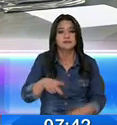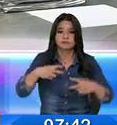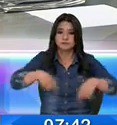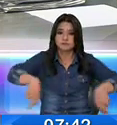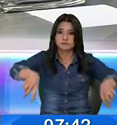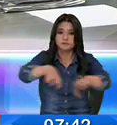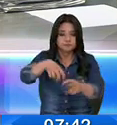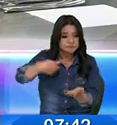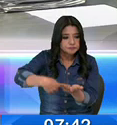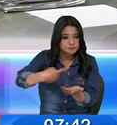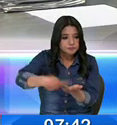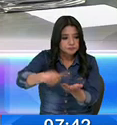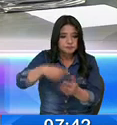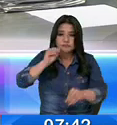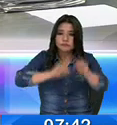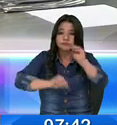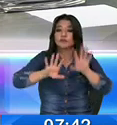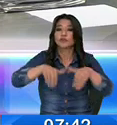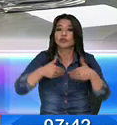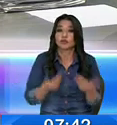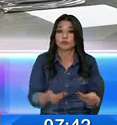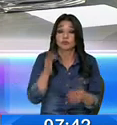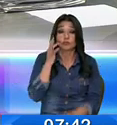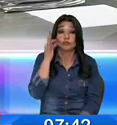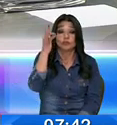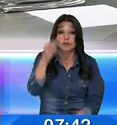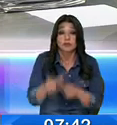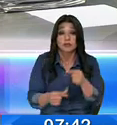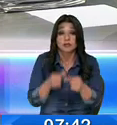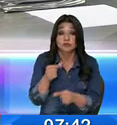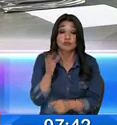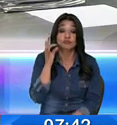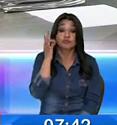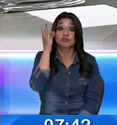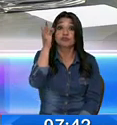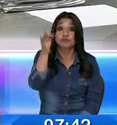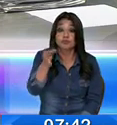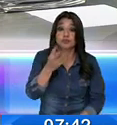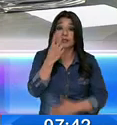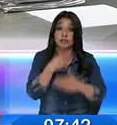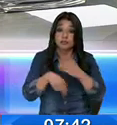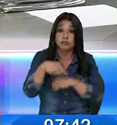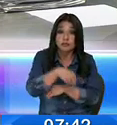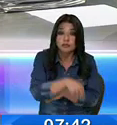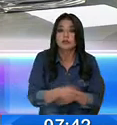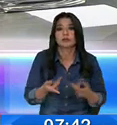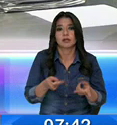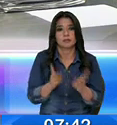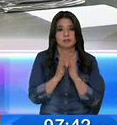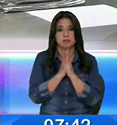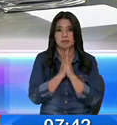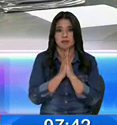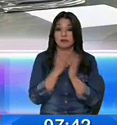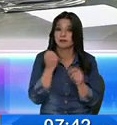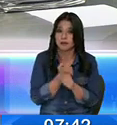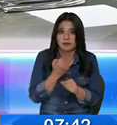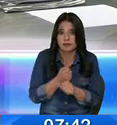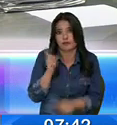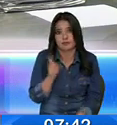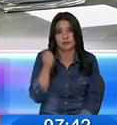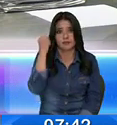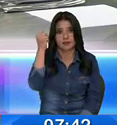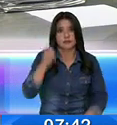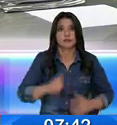a analizar y valorar porque las futuras generaciones las generaciones que vienen atrás también van a demandar de empleo y van a demandar por